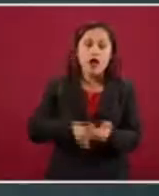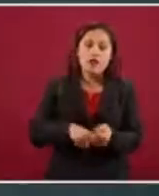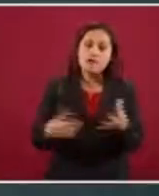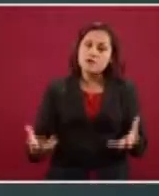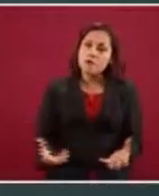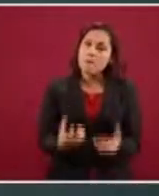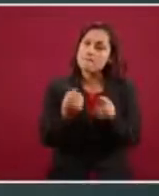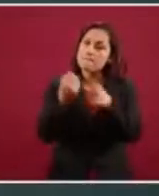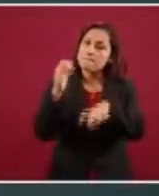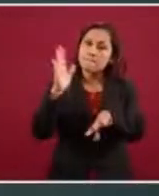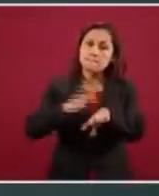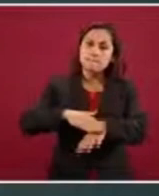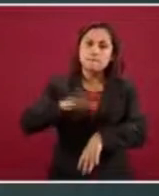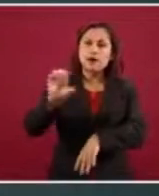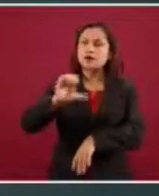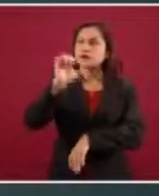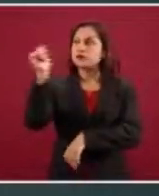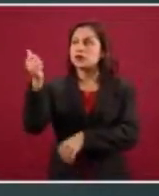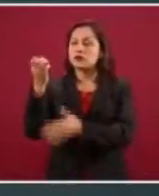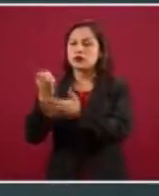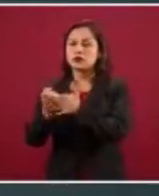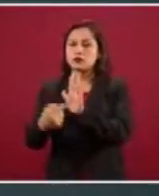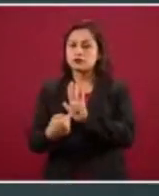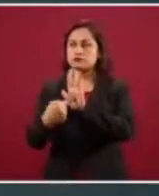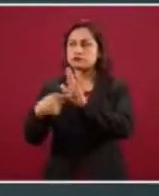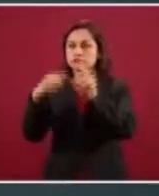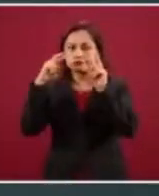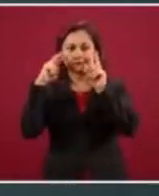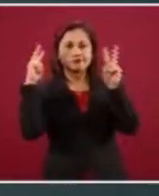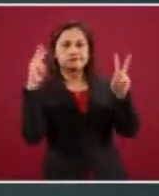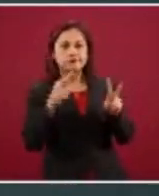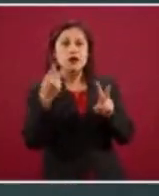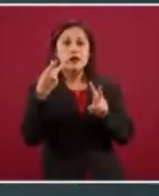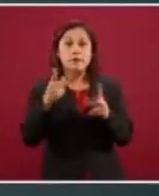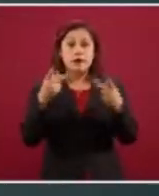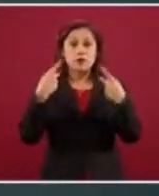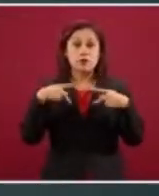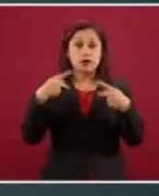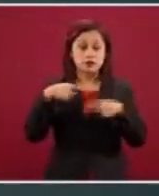ya no en detrimento del bienestar de nuestra gente.